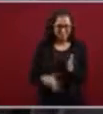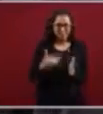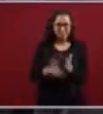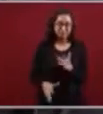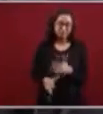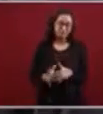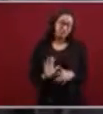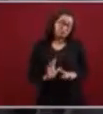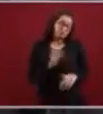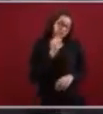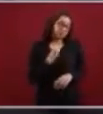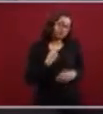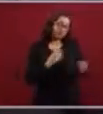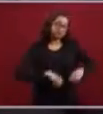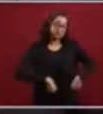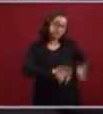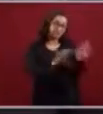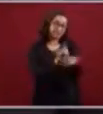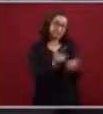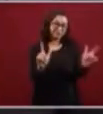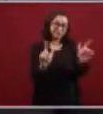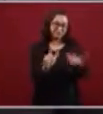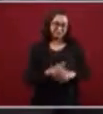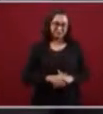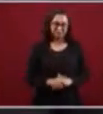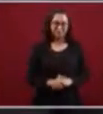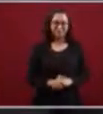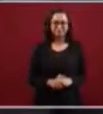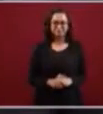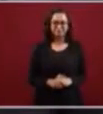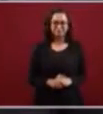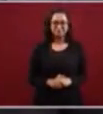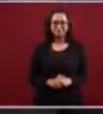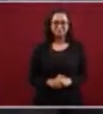dejo en libertad, ¿no?, al presunto delincuente.